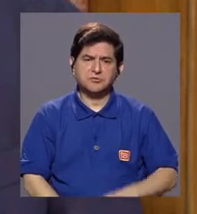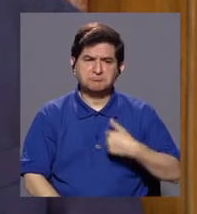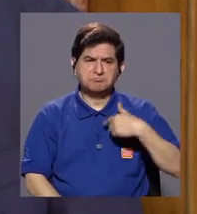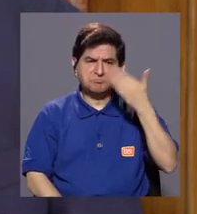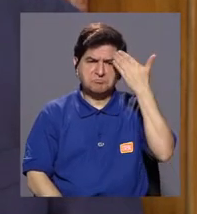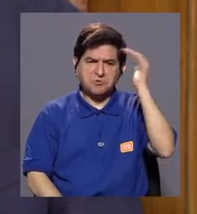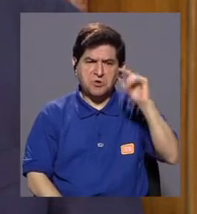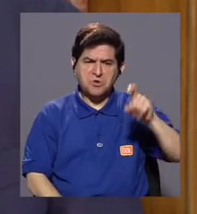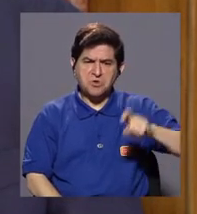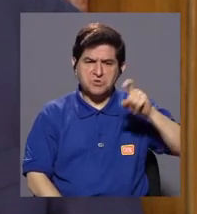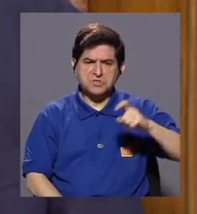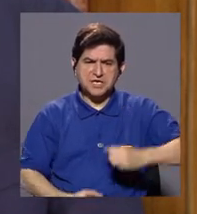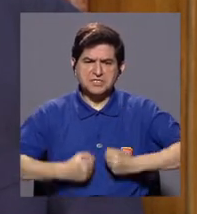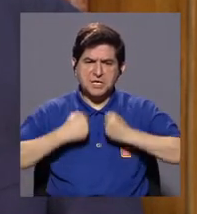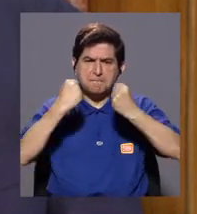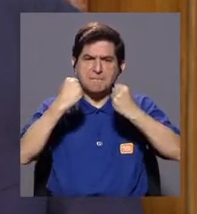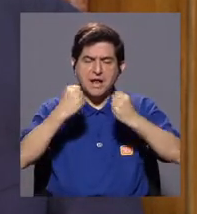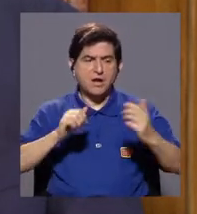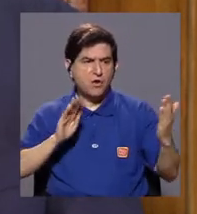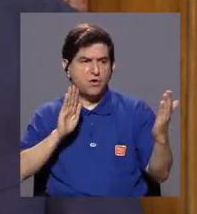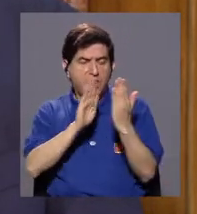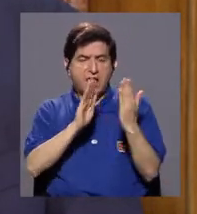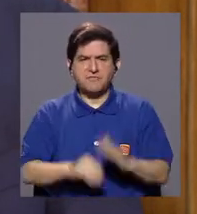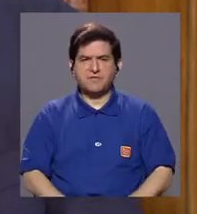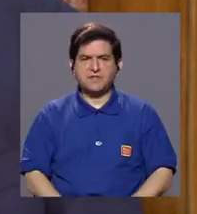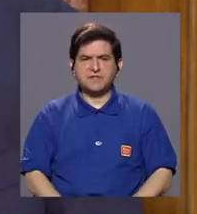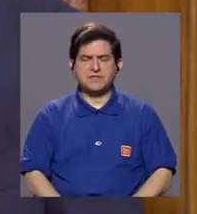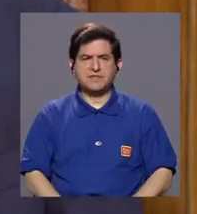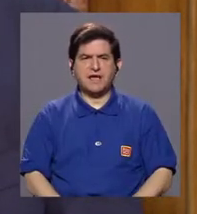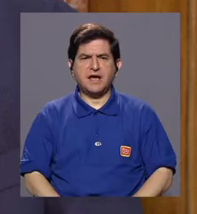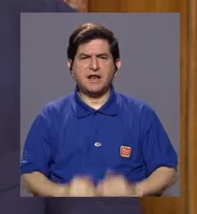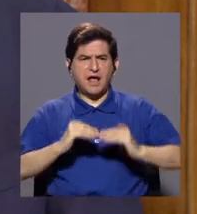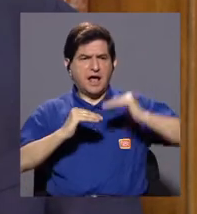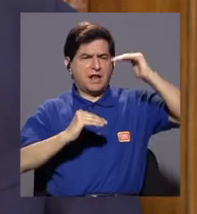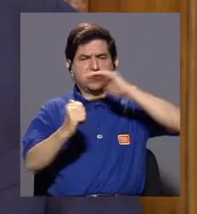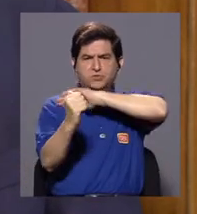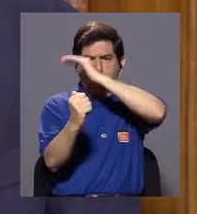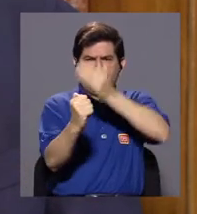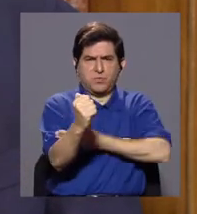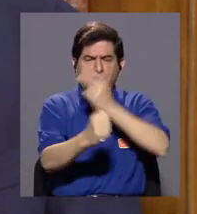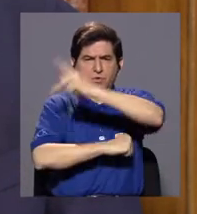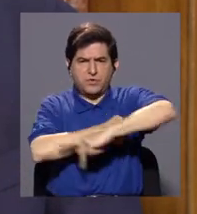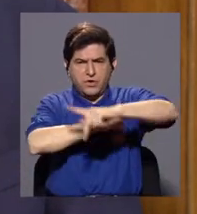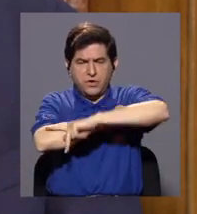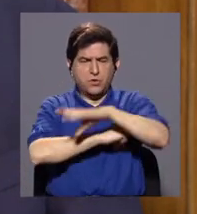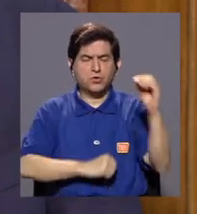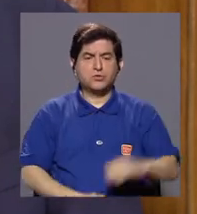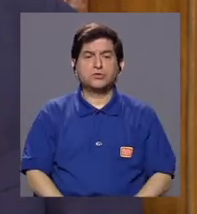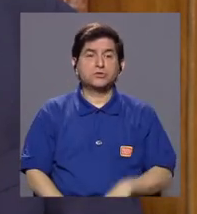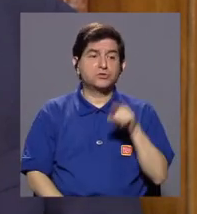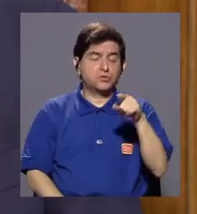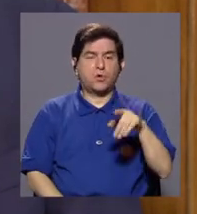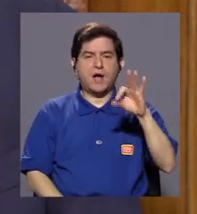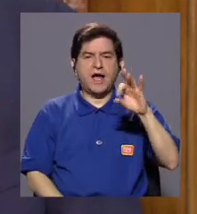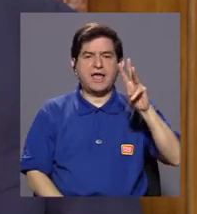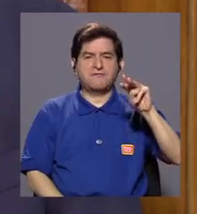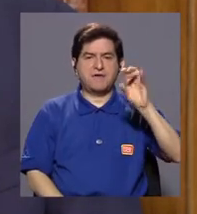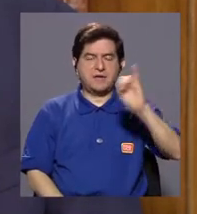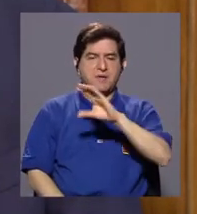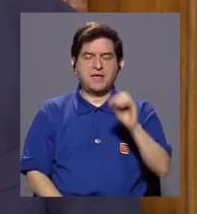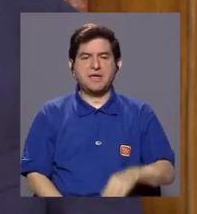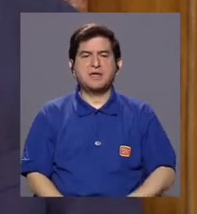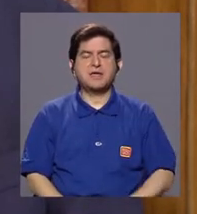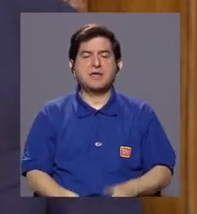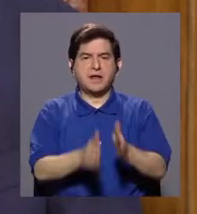no sé qué se requería más valor, si enfrentarse a las superpotencias o enfrentarse a los acreedores y al Fondo Monetario